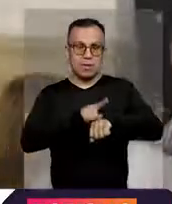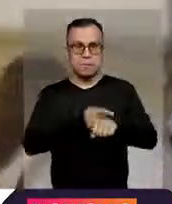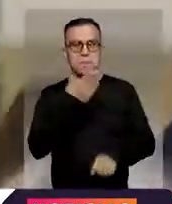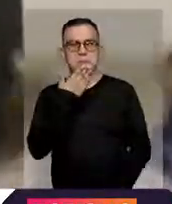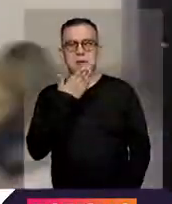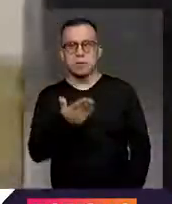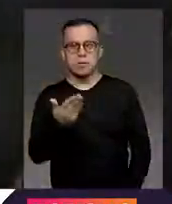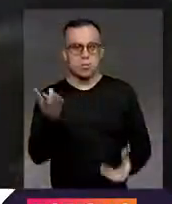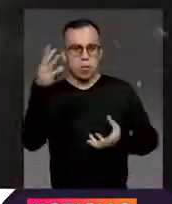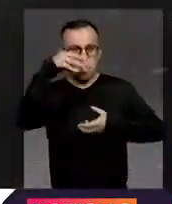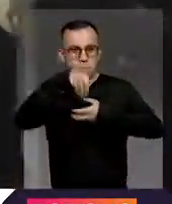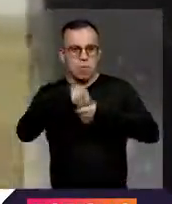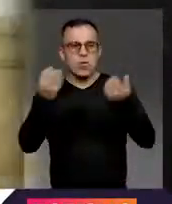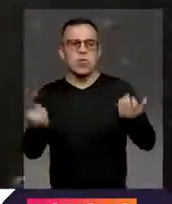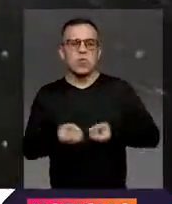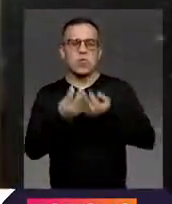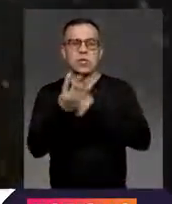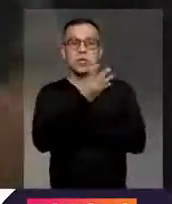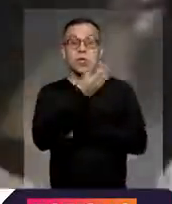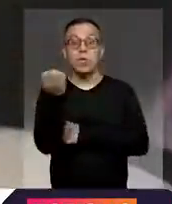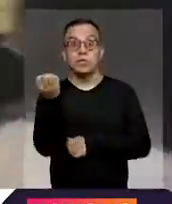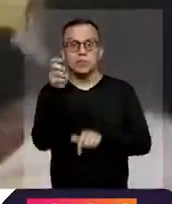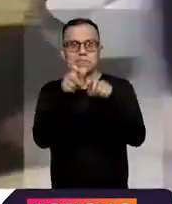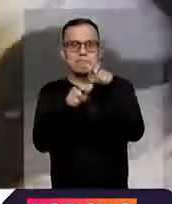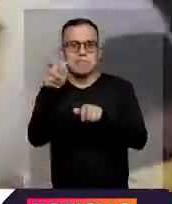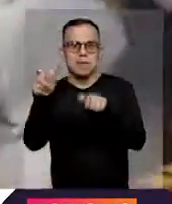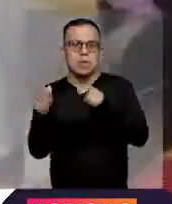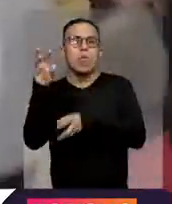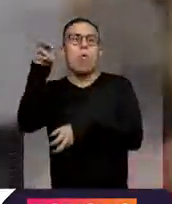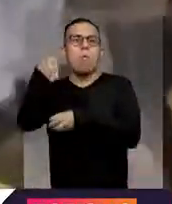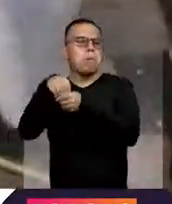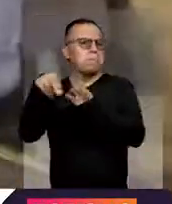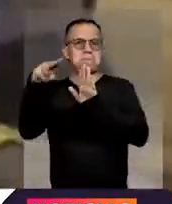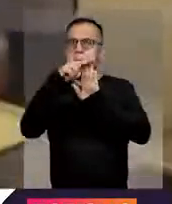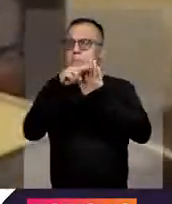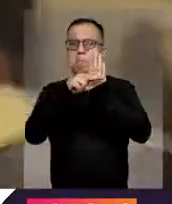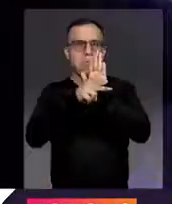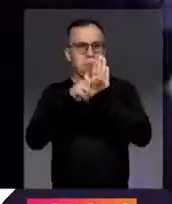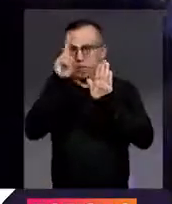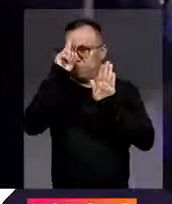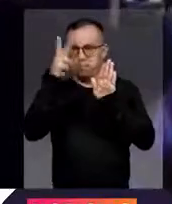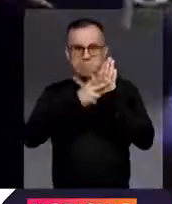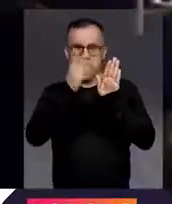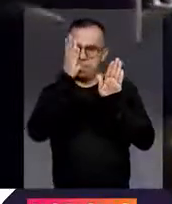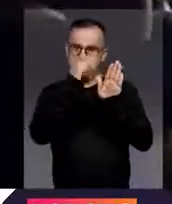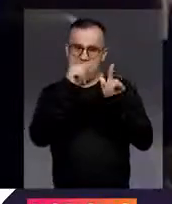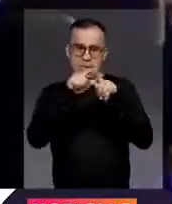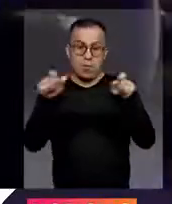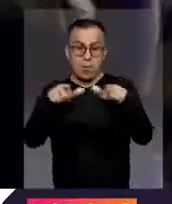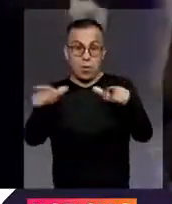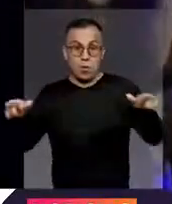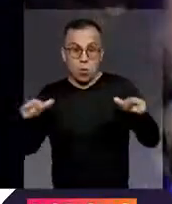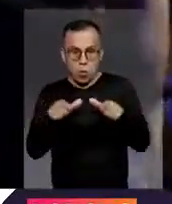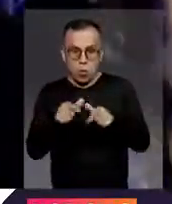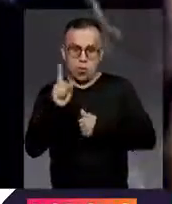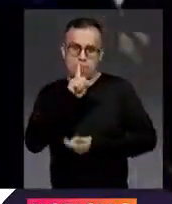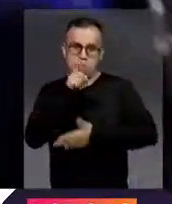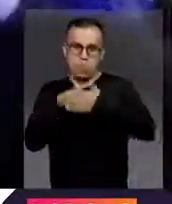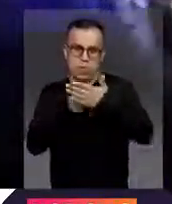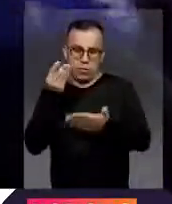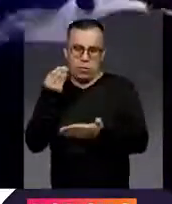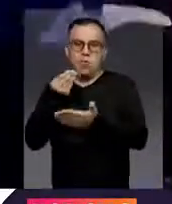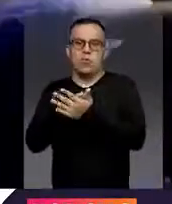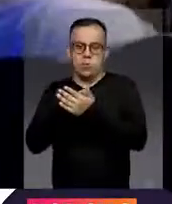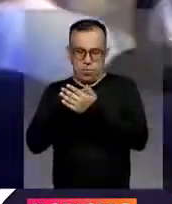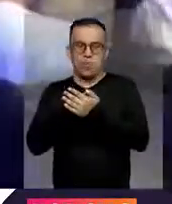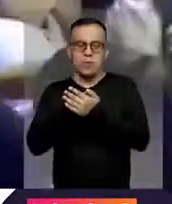permitida. En ellas fueron sorprendidas 400 personas que estaban incumpliendo con las medidas de bioseguridad. A los establecimientos se les impuso un comparendo de